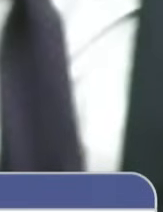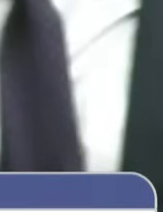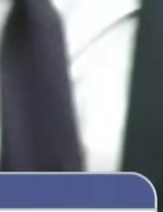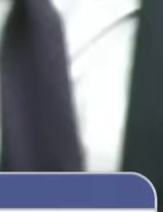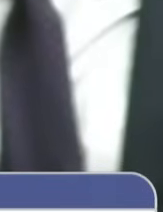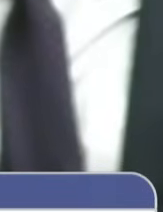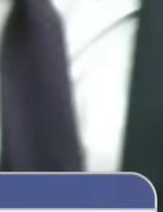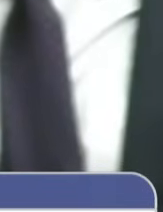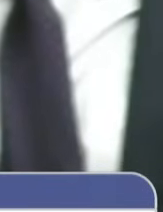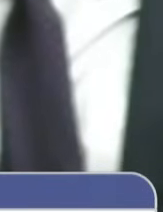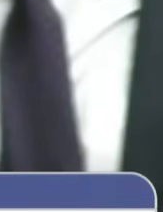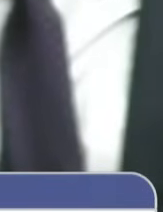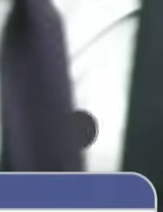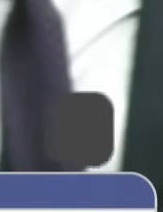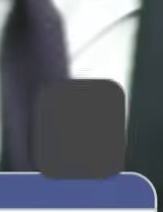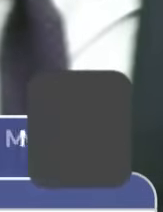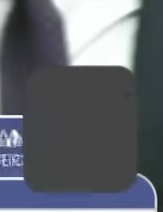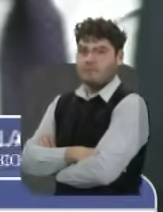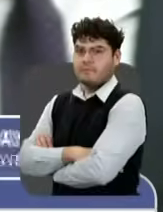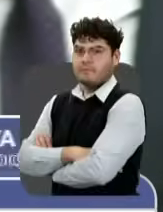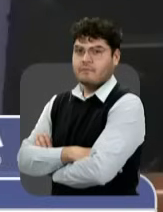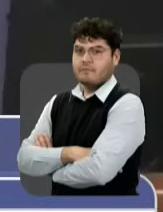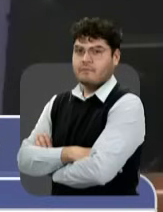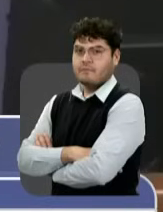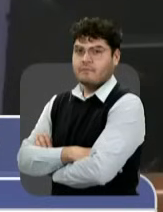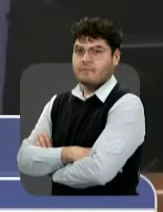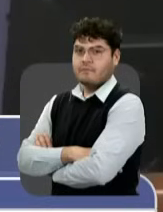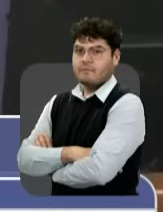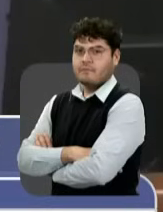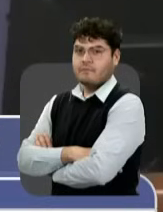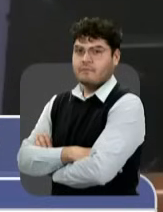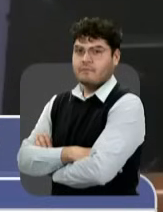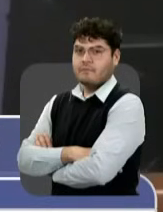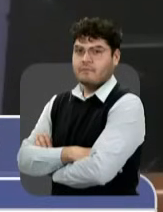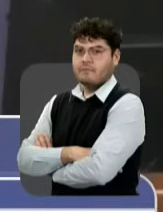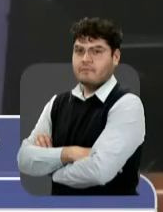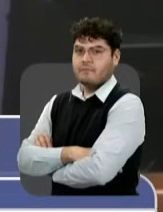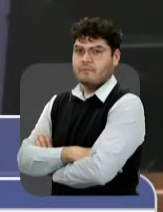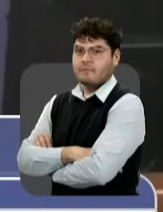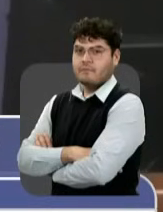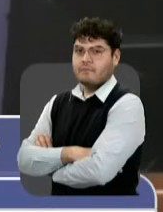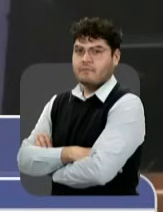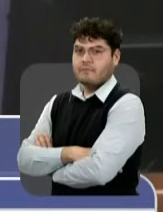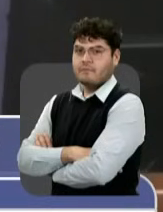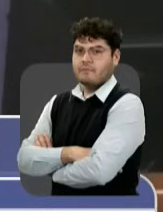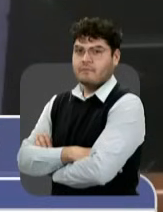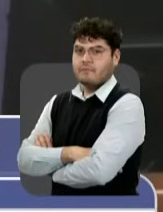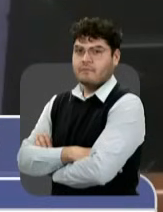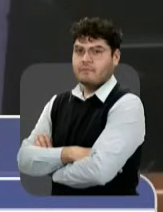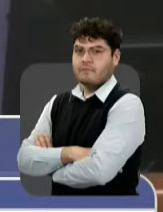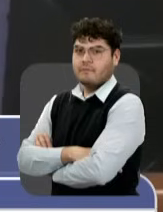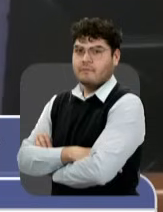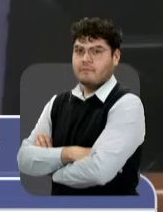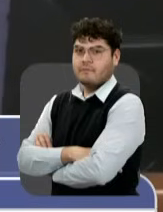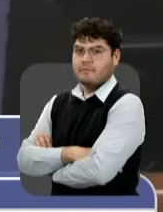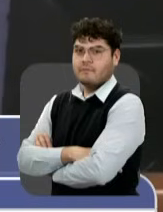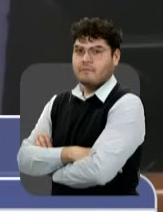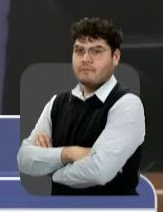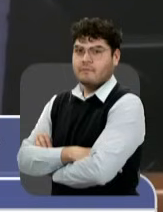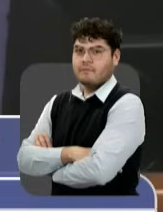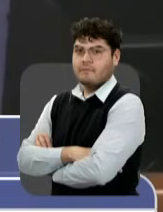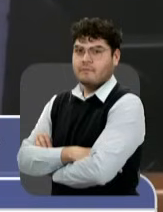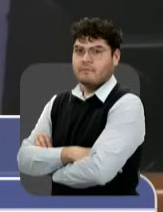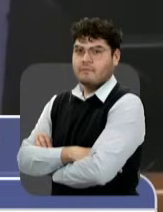Fiscalía Metropolitana Oriente, compuesto por la fiscal regional Lorena Parra, el fiscal jefe de Las Condes, Felipe Sepúlveda, y el fiscal jefe de Alta Complejidad Oriente,